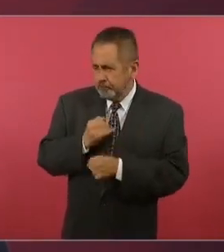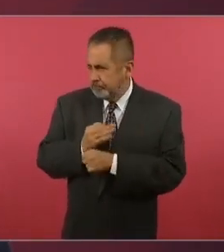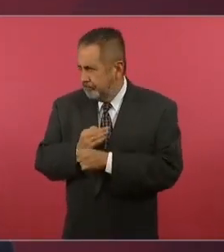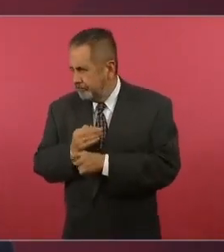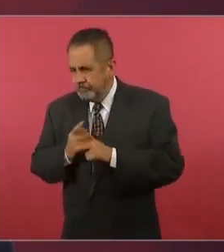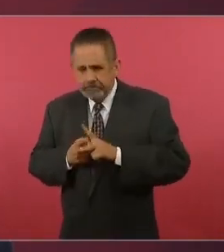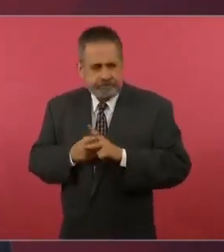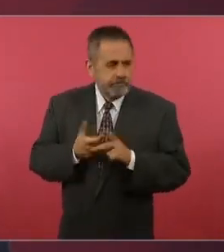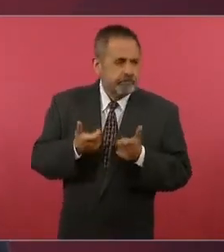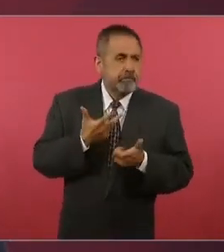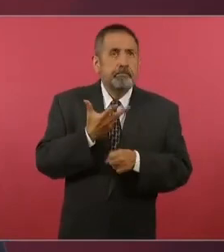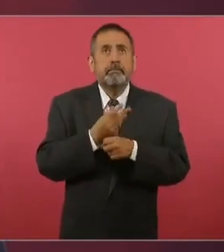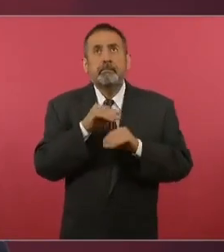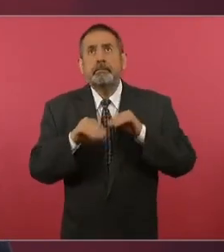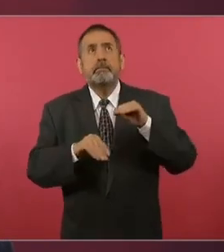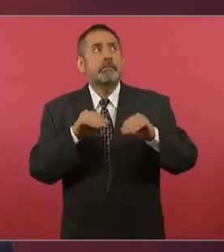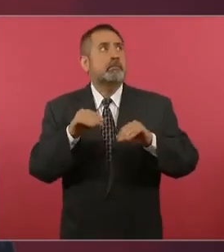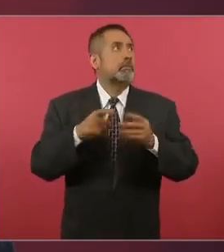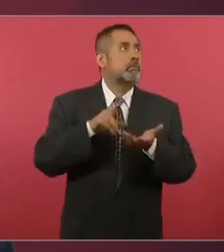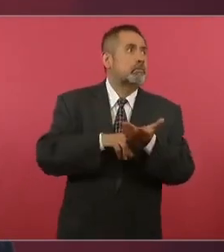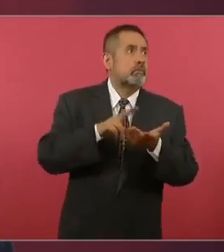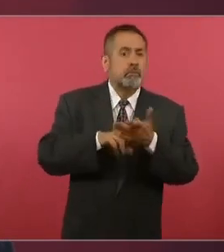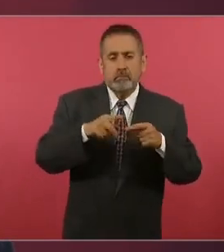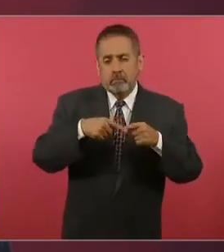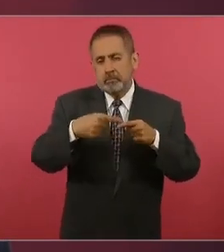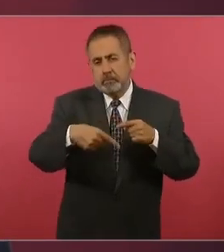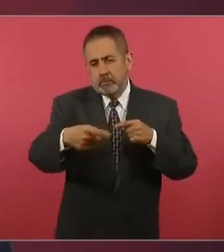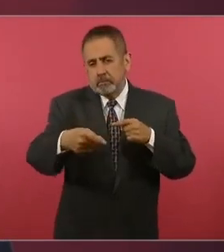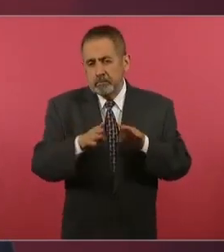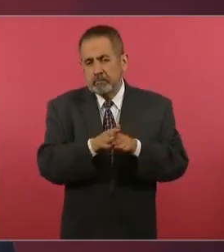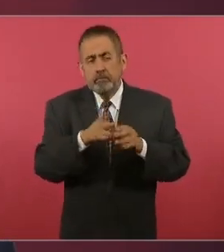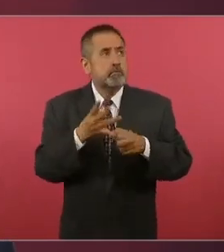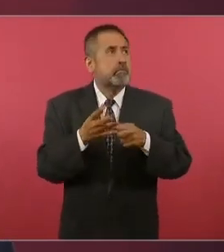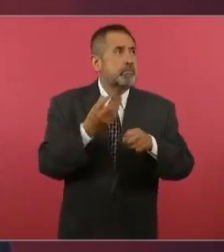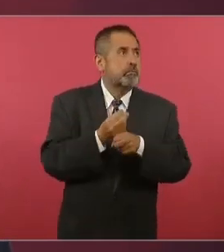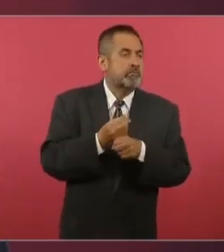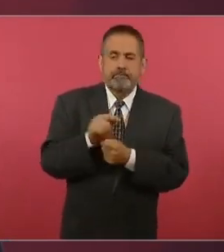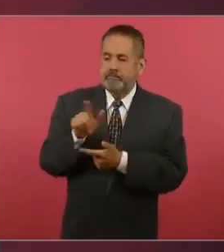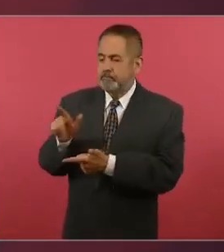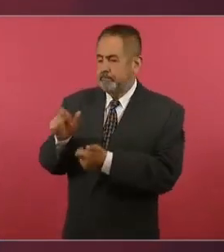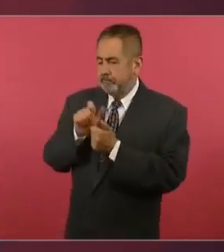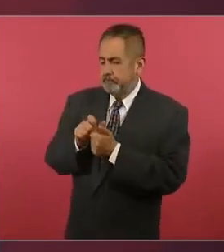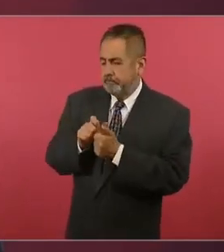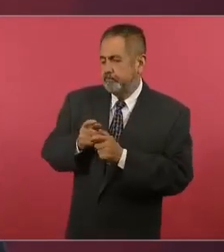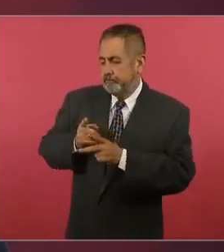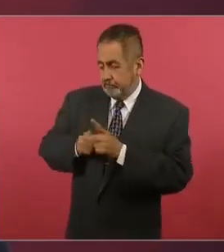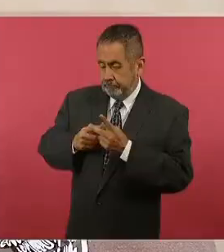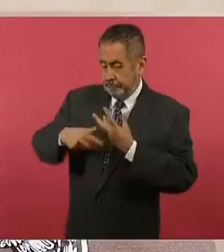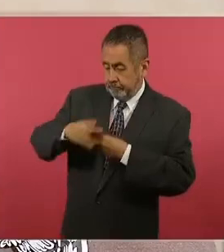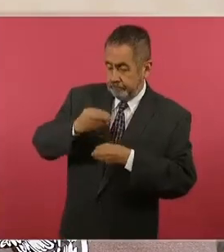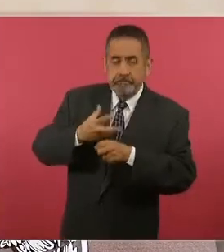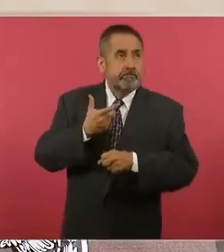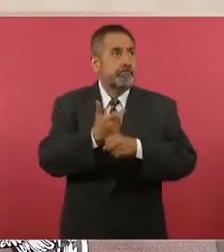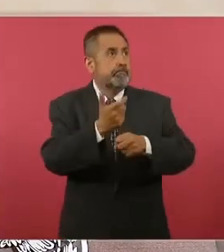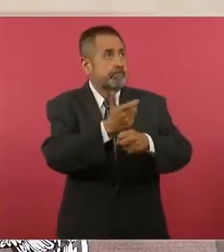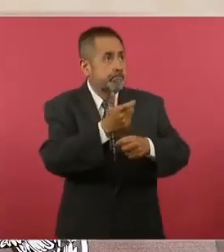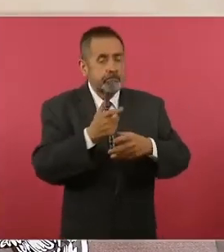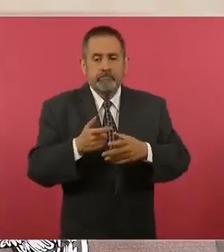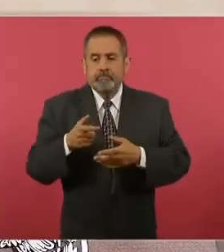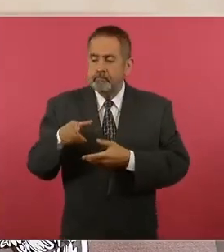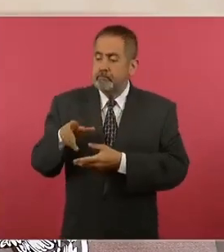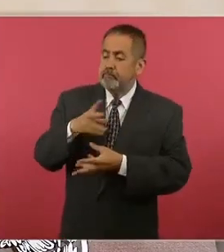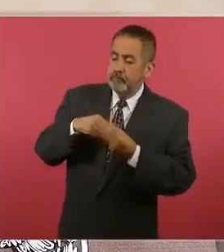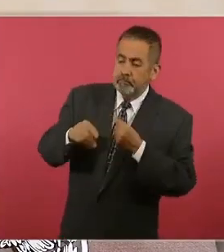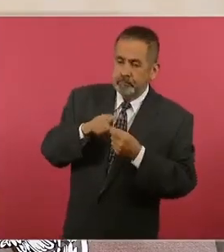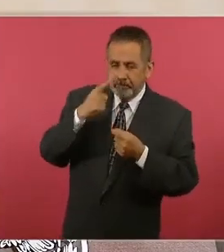costos y mantenimientos que va a requerir el tren durante los próximos años, y la tarifa pues va basada en costo y en distancia, y seguramente va a haber una